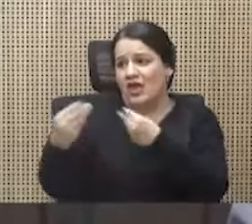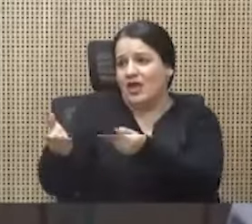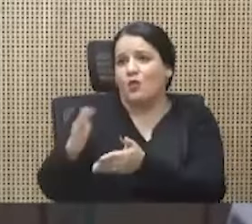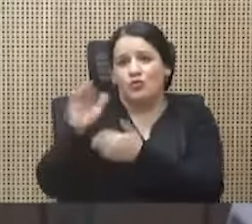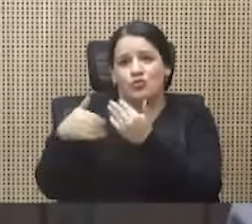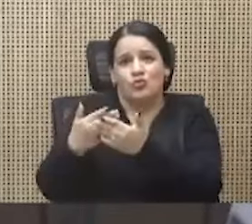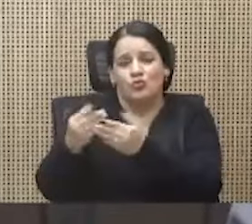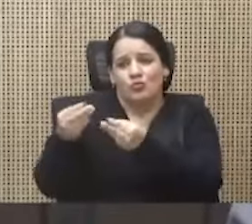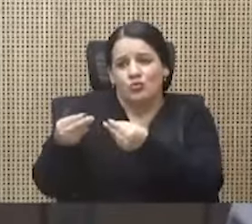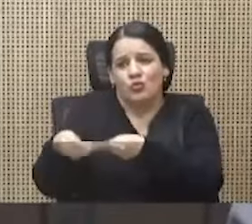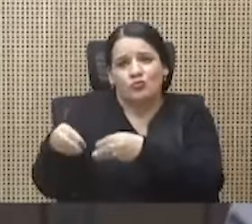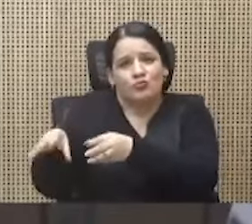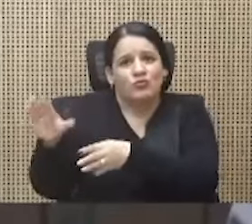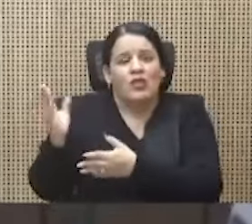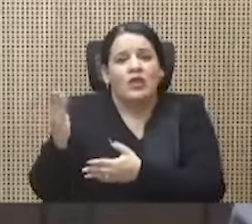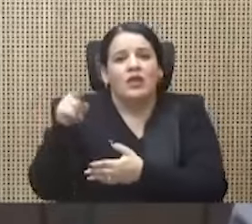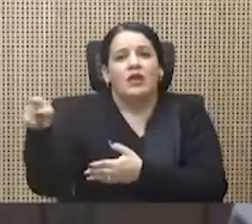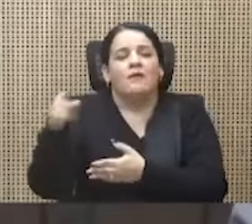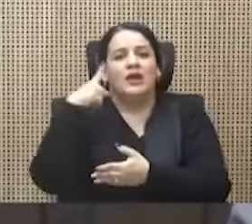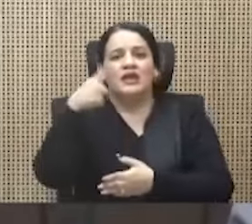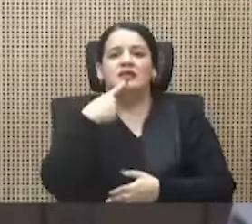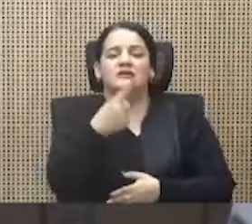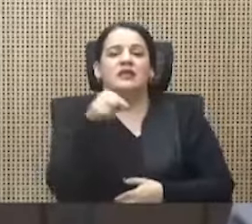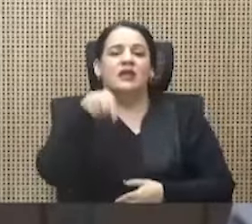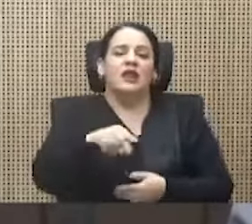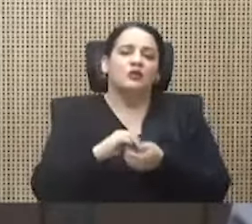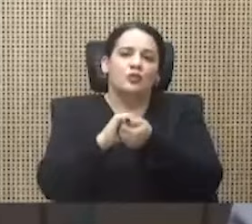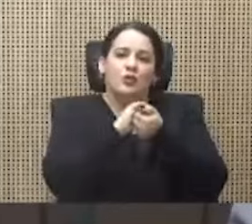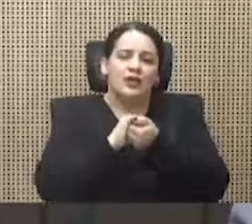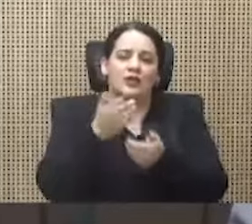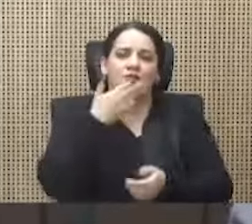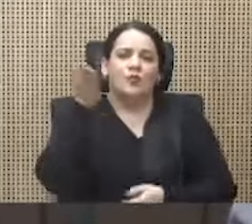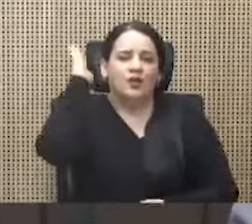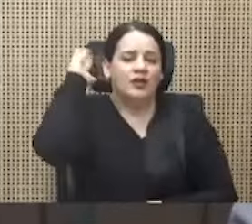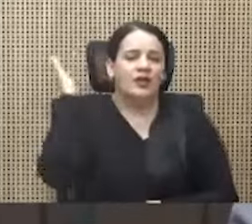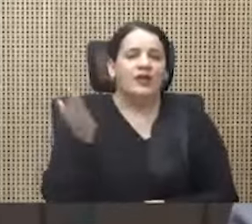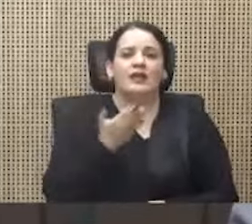sororidad es hipocresía. Muchas gracias, señora presidenta. Señor presidente, perdón.